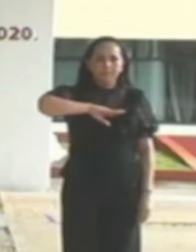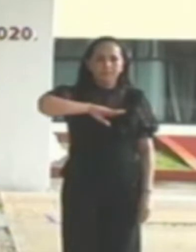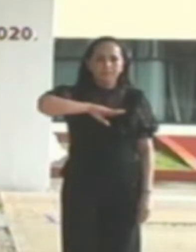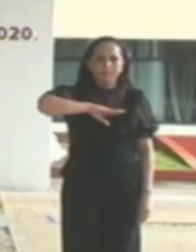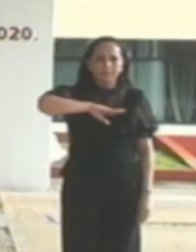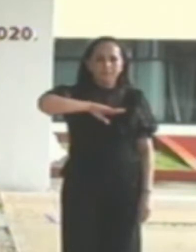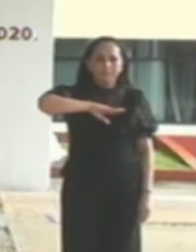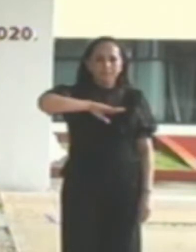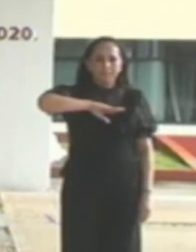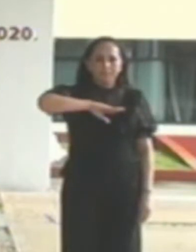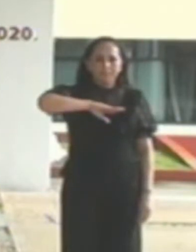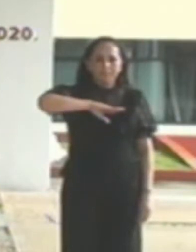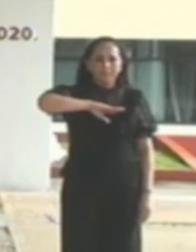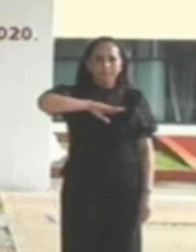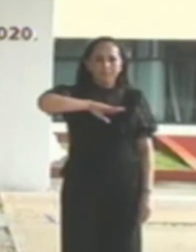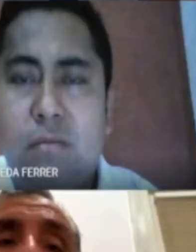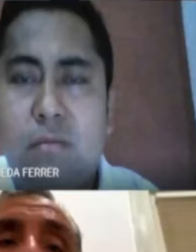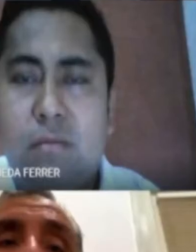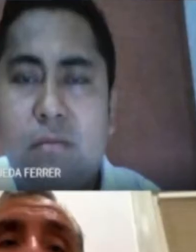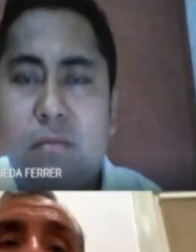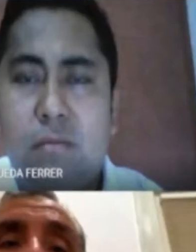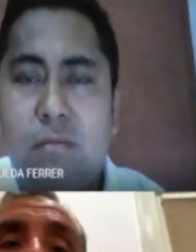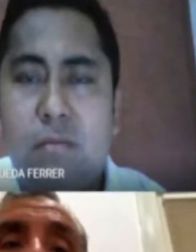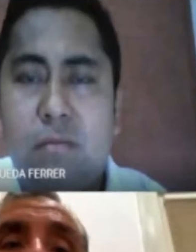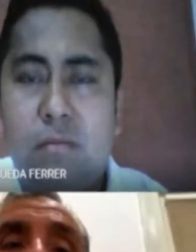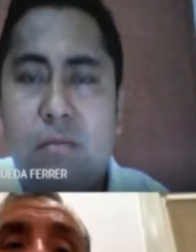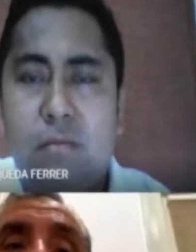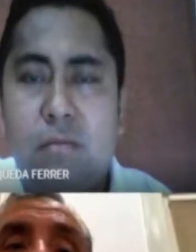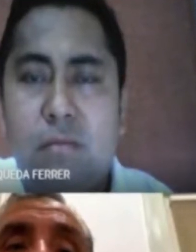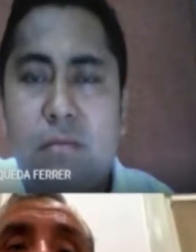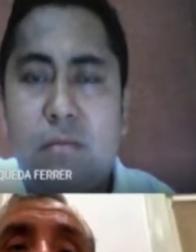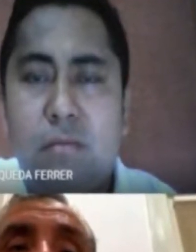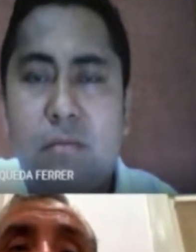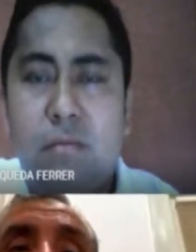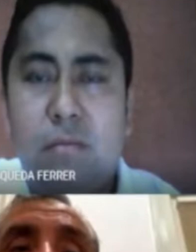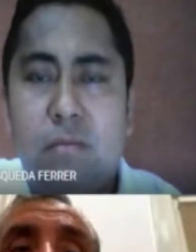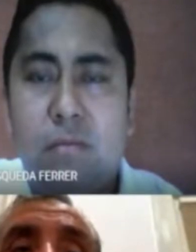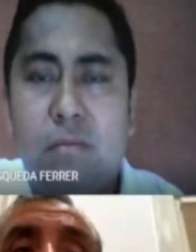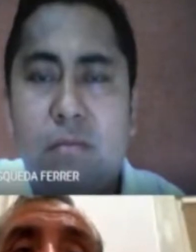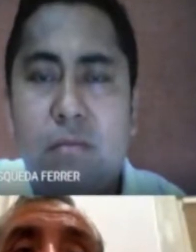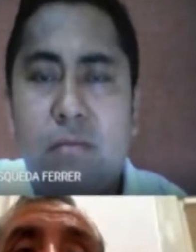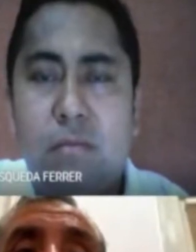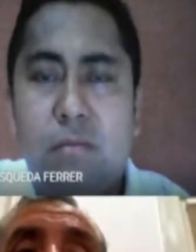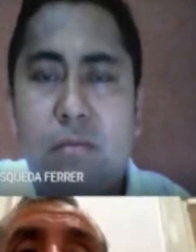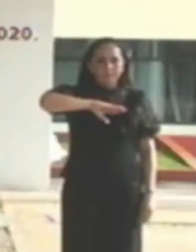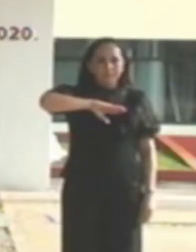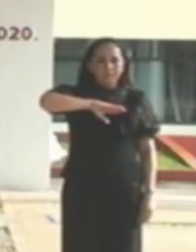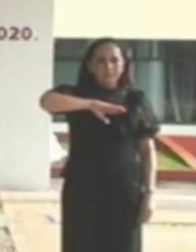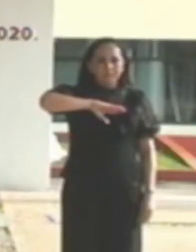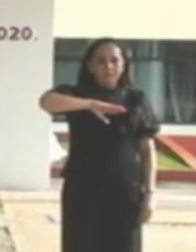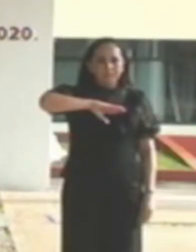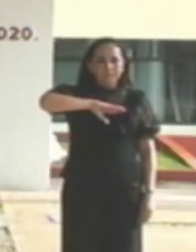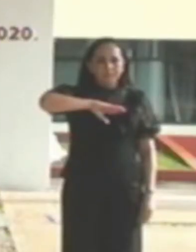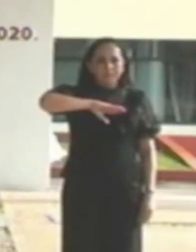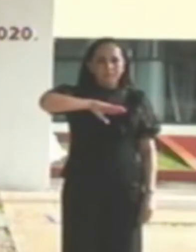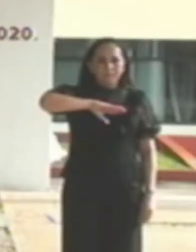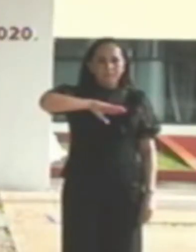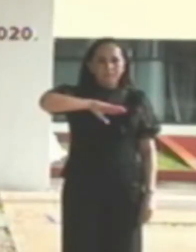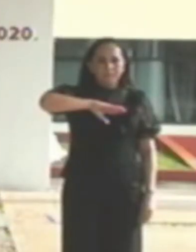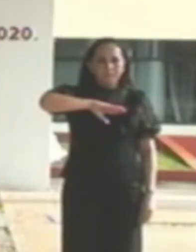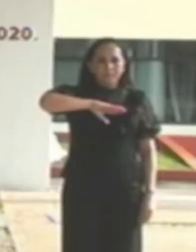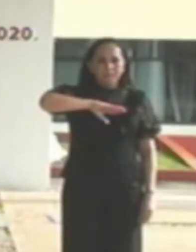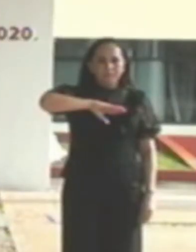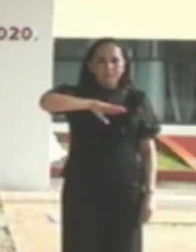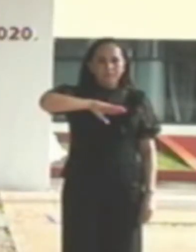algo atípico, pero era necesario hacerlo de manera virtual porque de esa manera velamos por la seguridad y la salud de nuestros niños y maestros, aseguró